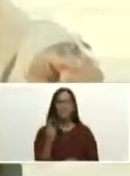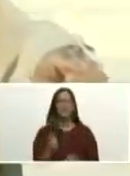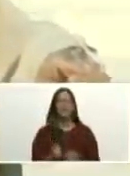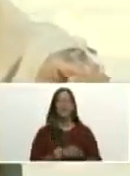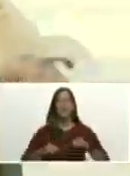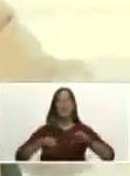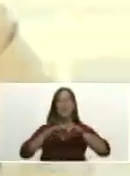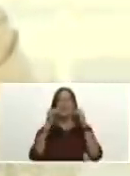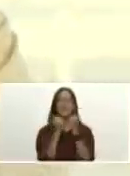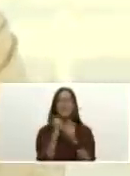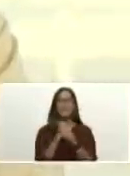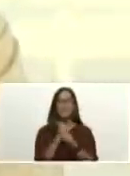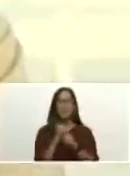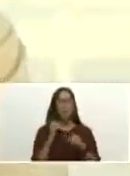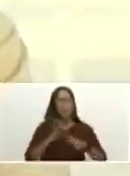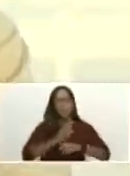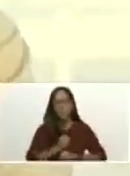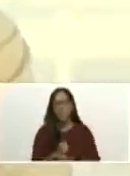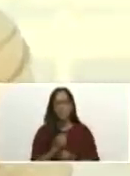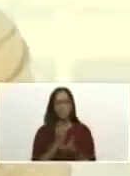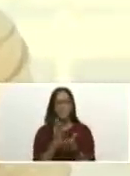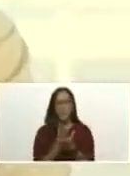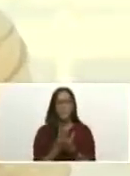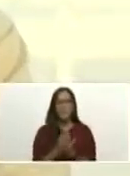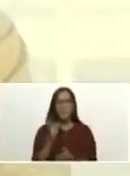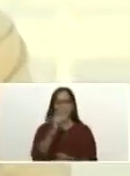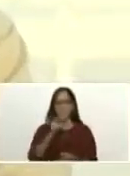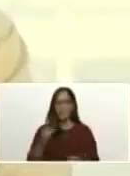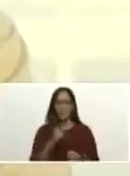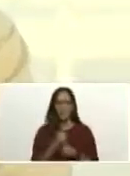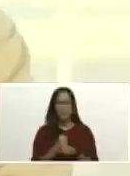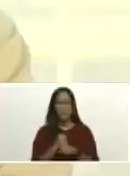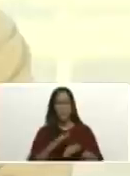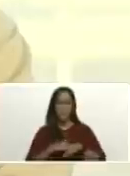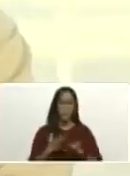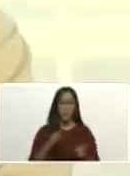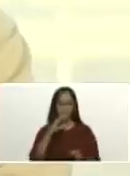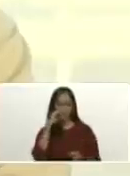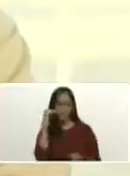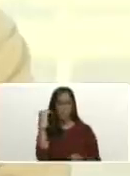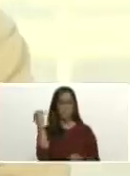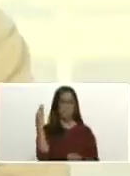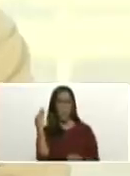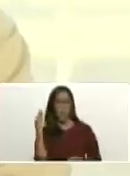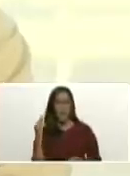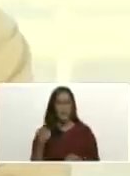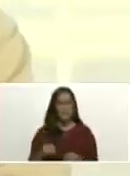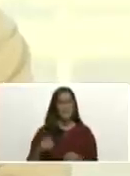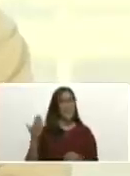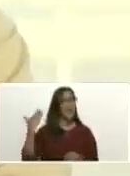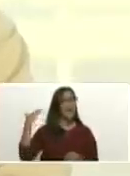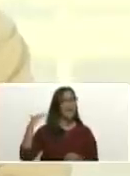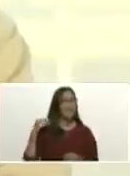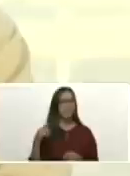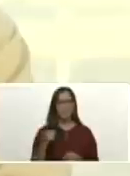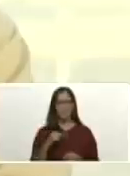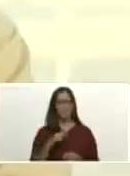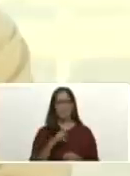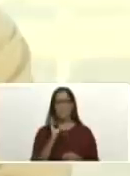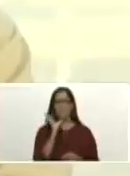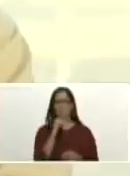obrera, confiando siempre en la clase obrera. Porque los burócratas de la época no creían en esto.